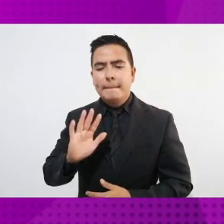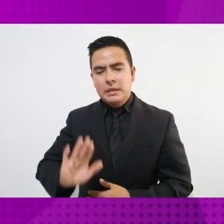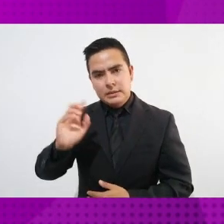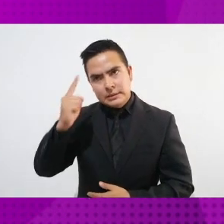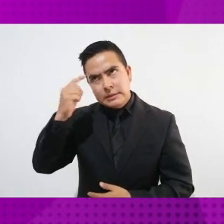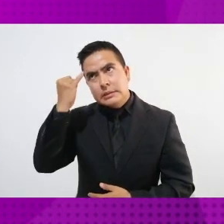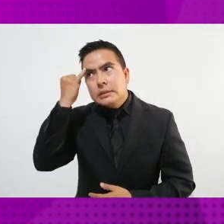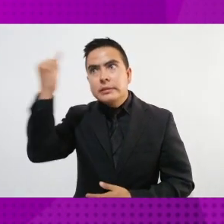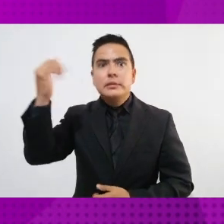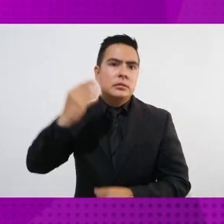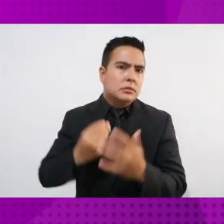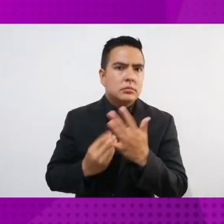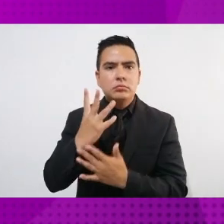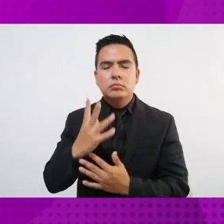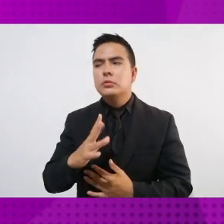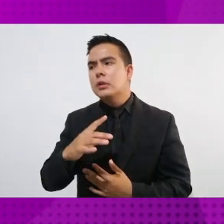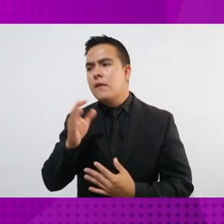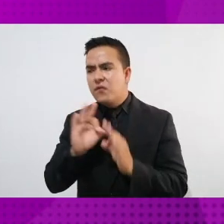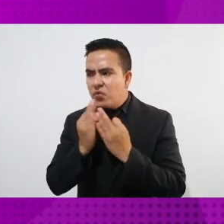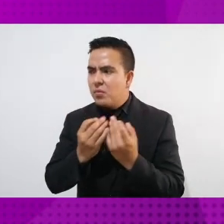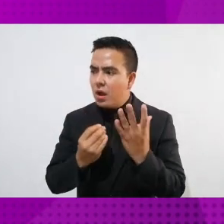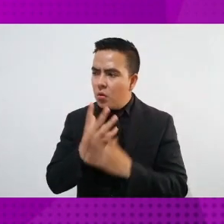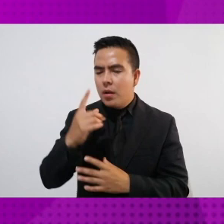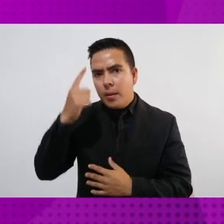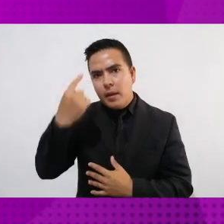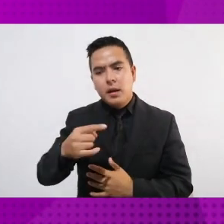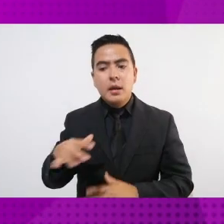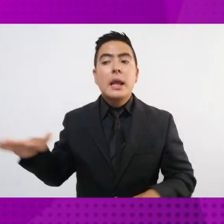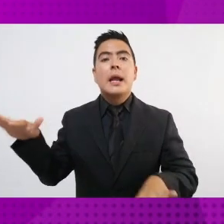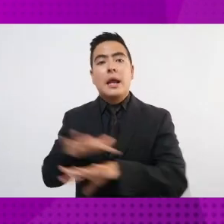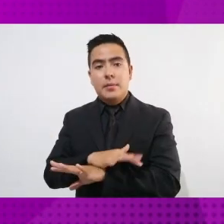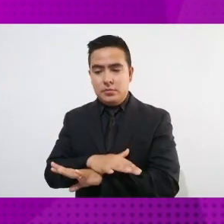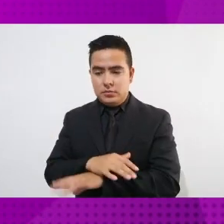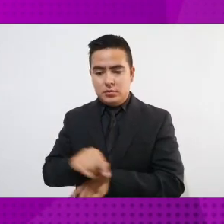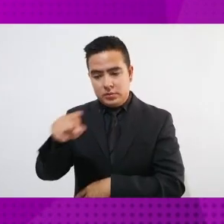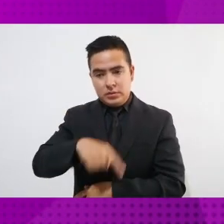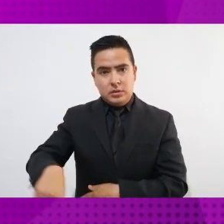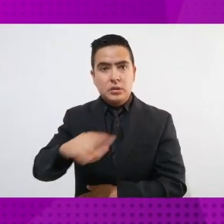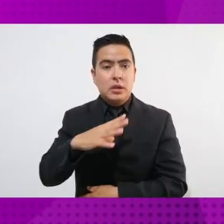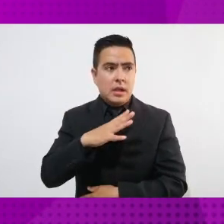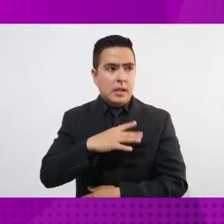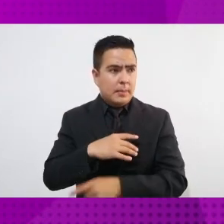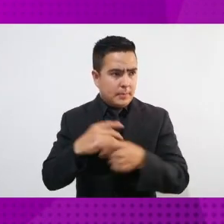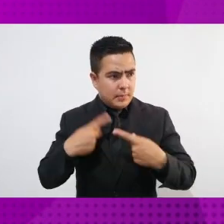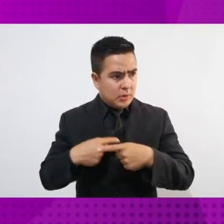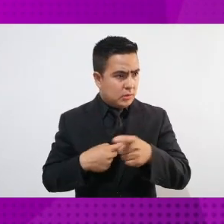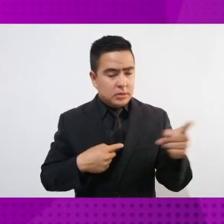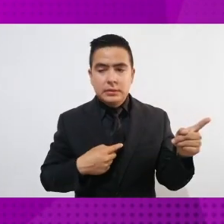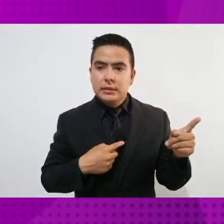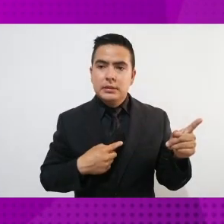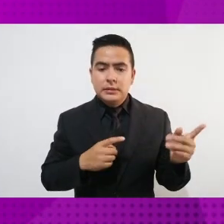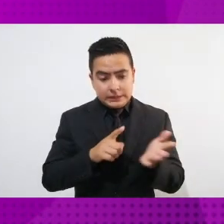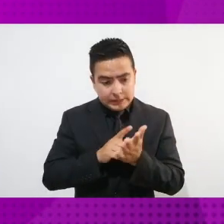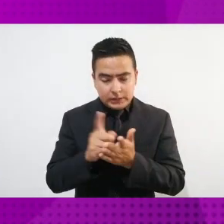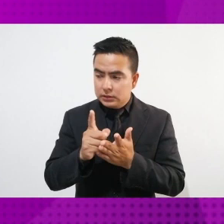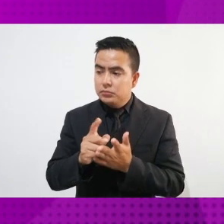¿no?, creativamente las maneras, los mecanismos, las formas que permitan respetar la voluntad ciudadana